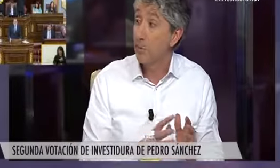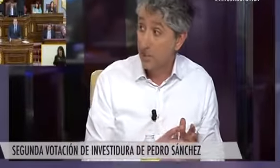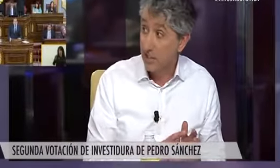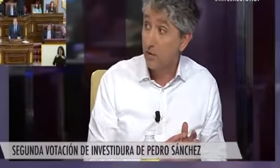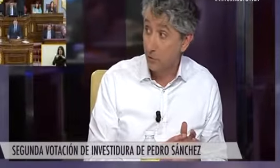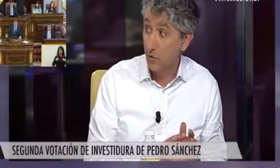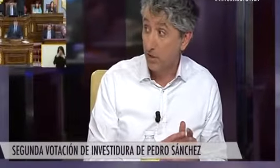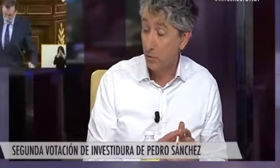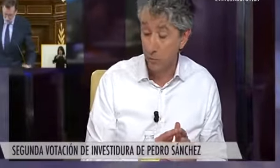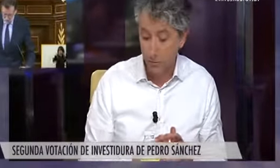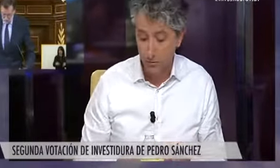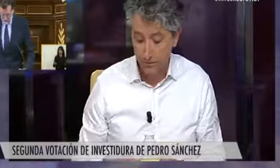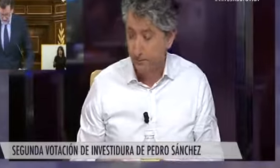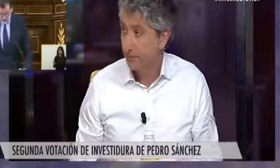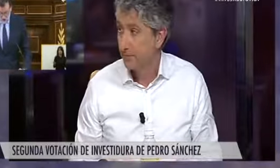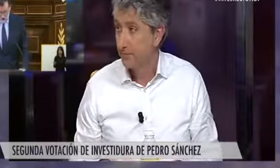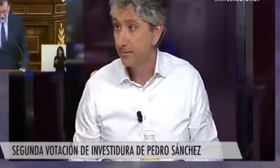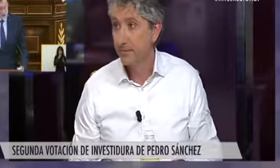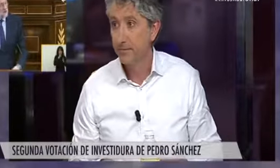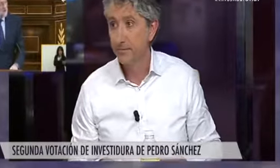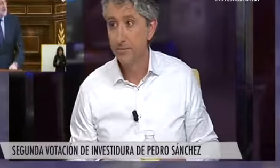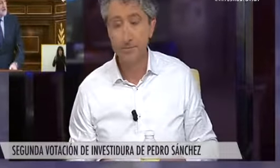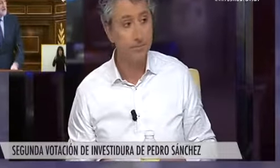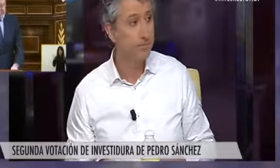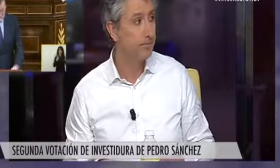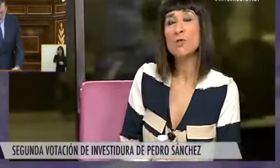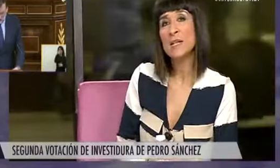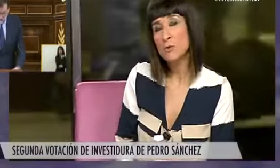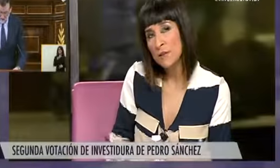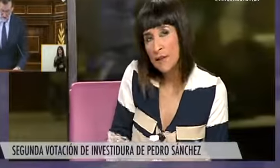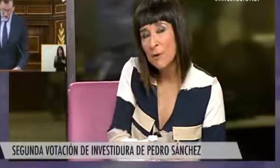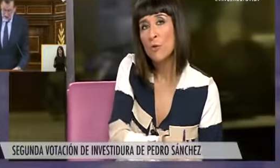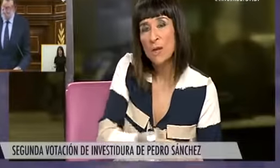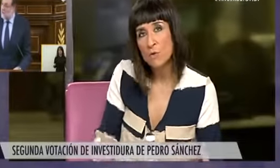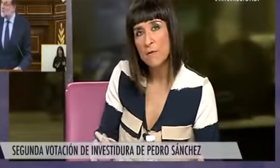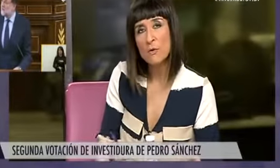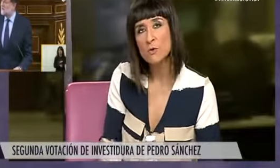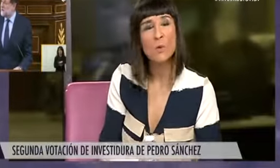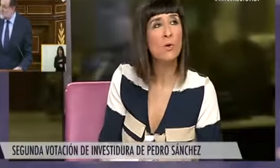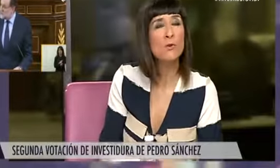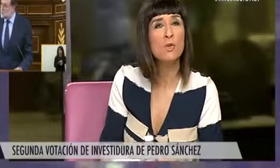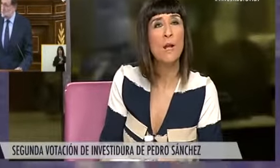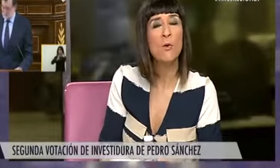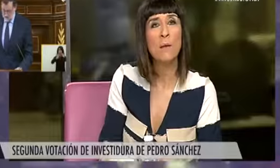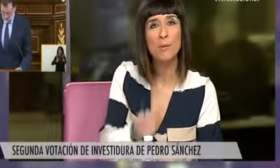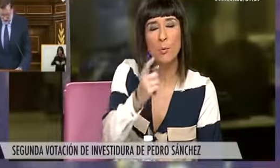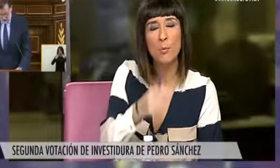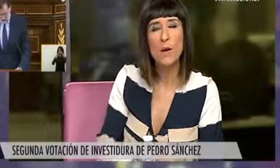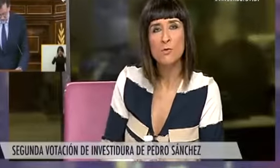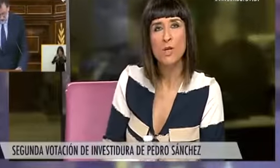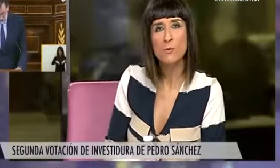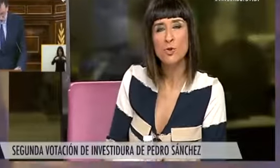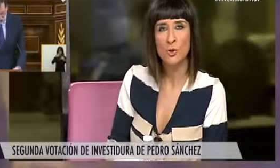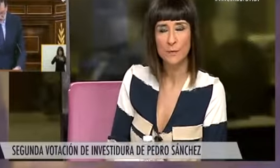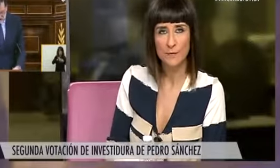non van a poder seguir funcionando no futuro. Bueno, Rajoy, que estaba tamén recurriendo a alguno de sus clásicos, que tiene que ver con lo que ha sucedido en estos 4 años e con la obra del Partido